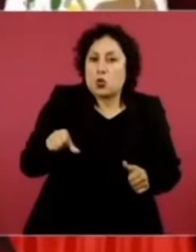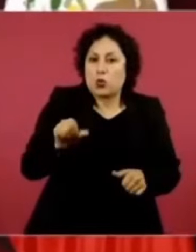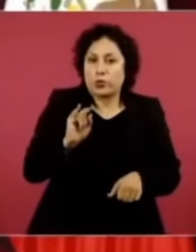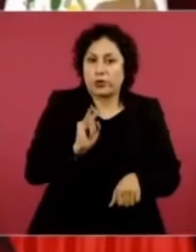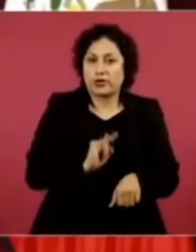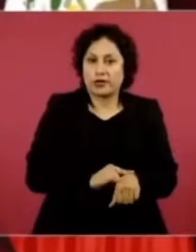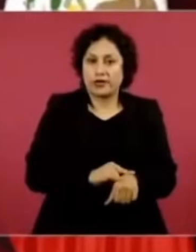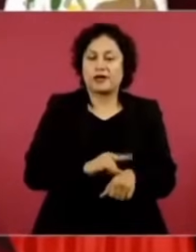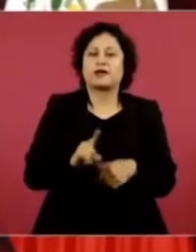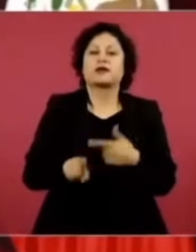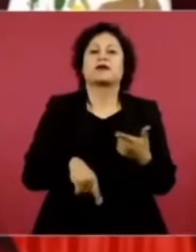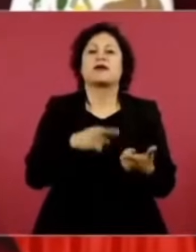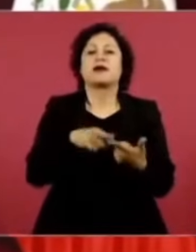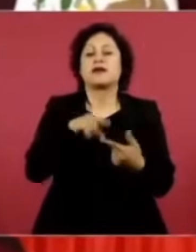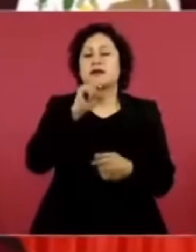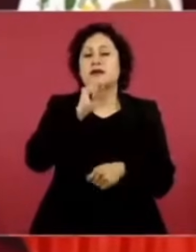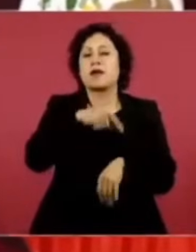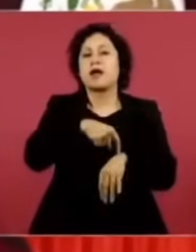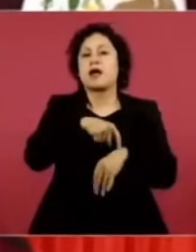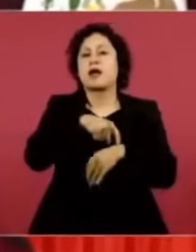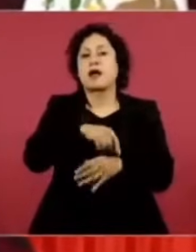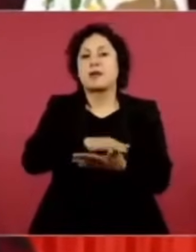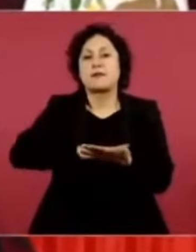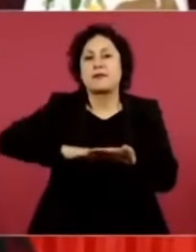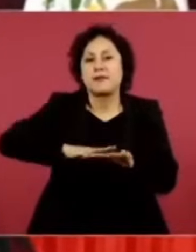Y pomada de la campana.